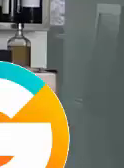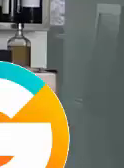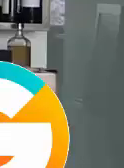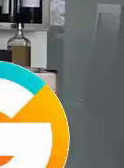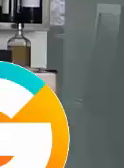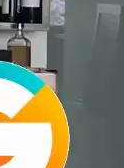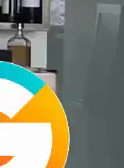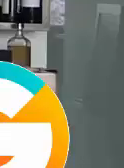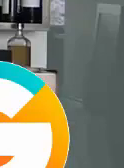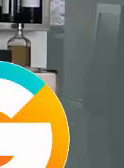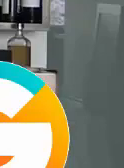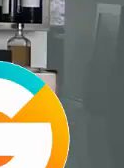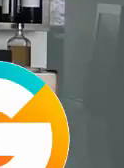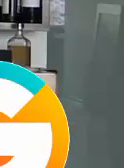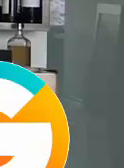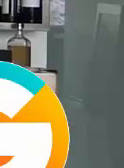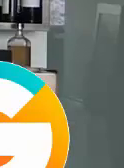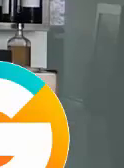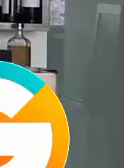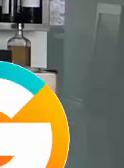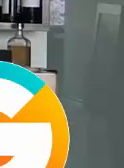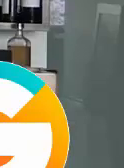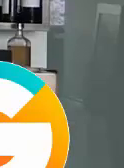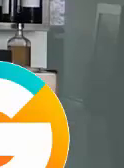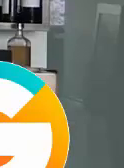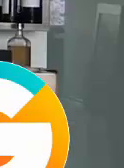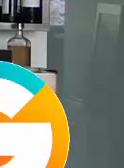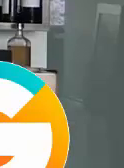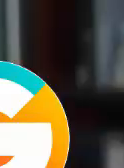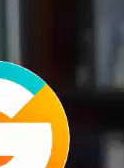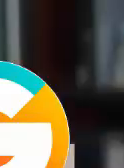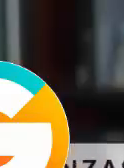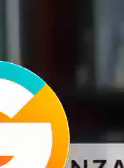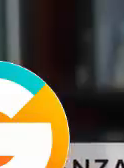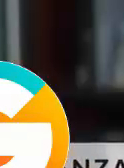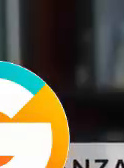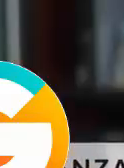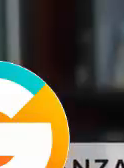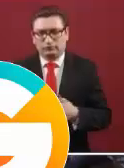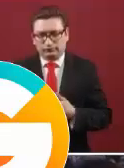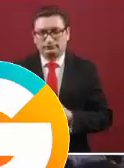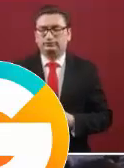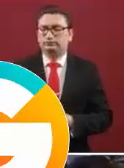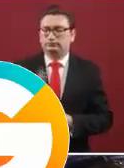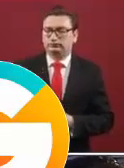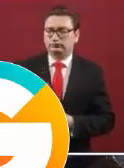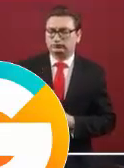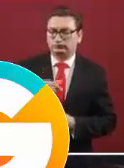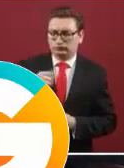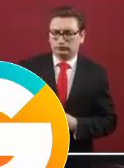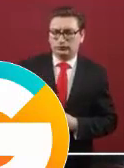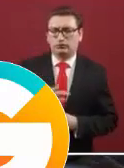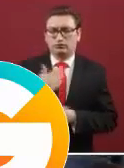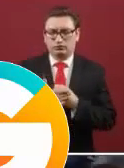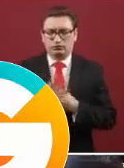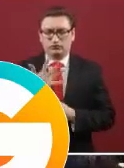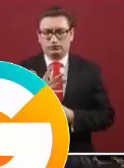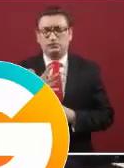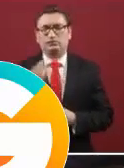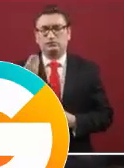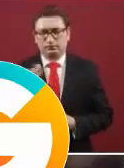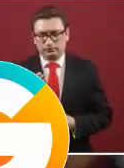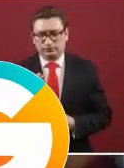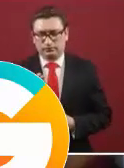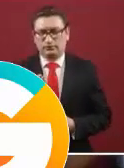presidente Andrés Manuel López Obrador, respecto a la marcha convocada para pedir su renuncia. El próximo 5 de mayo se conmemora un año